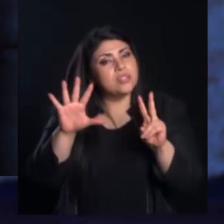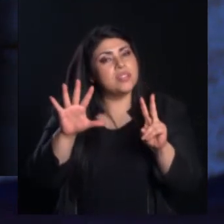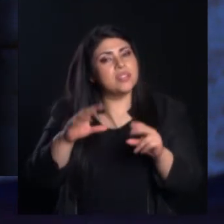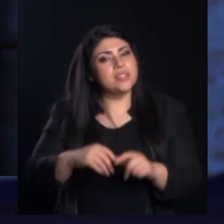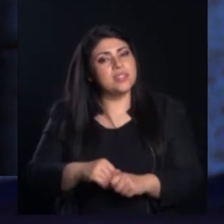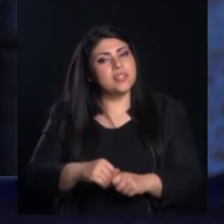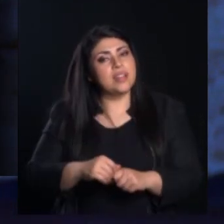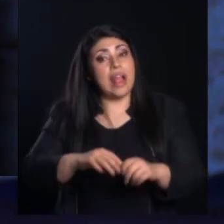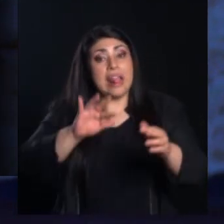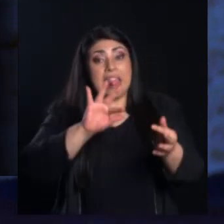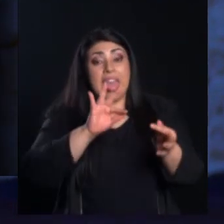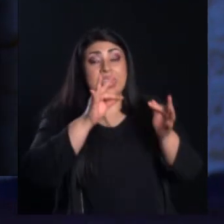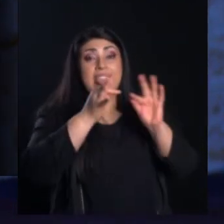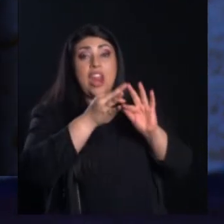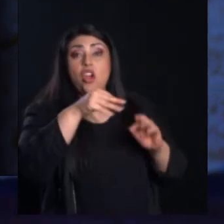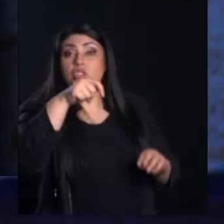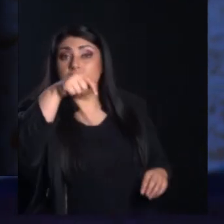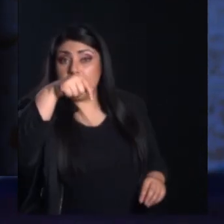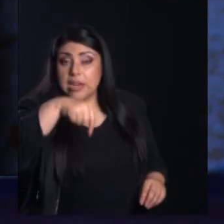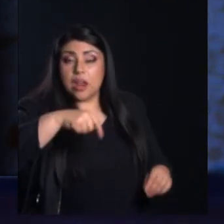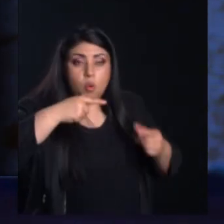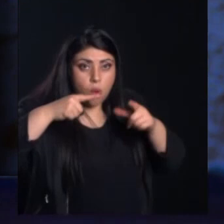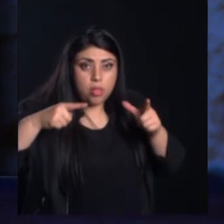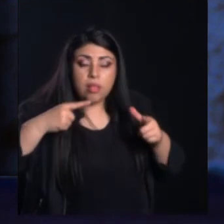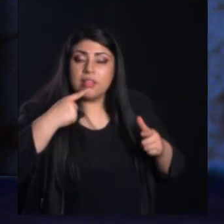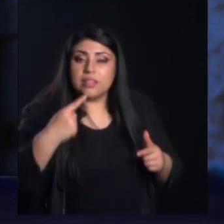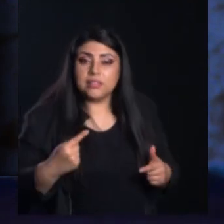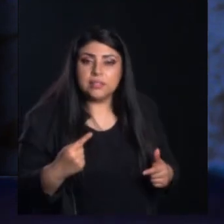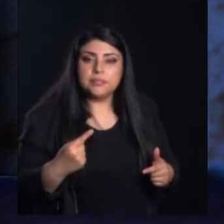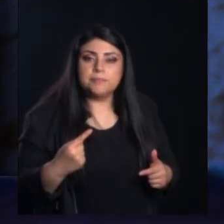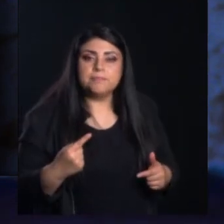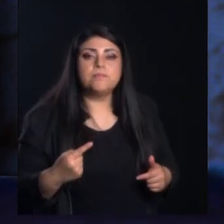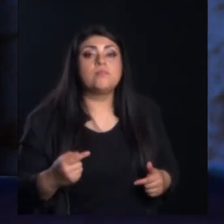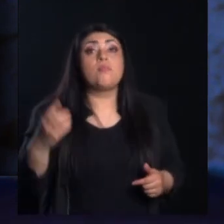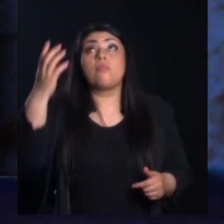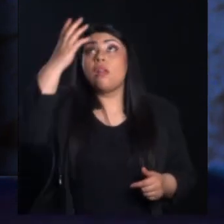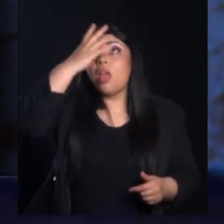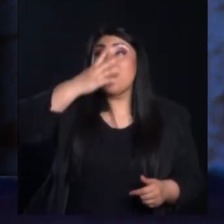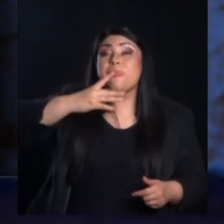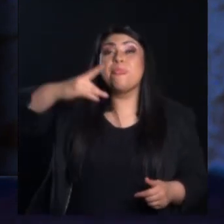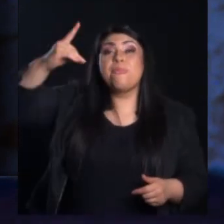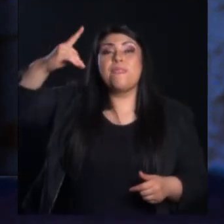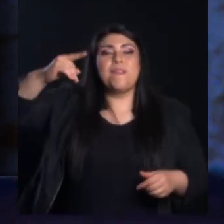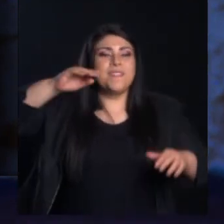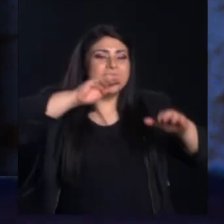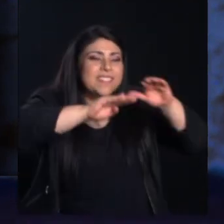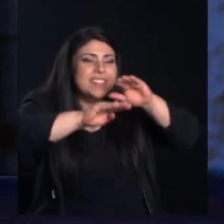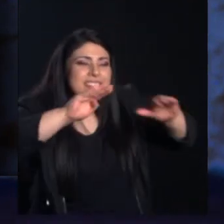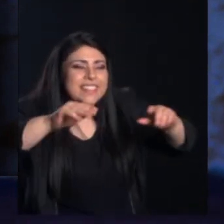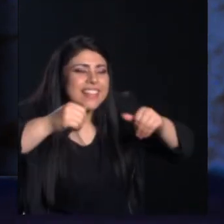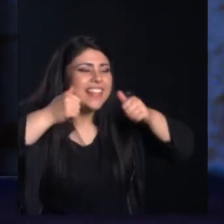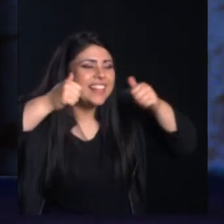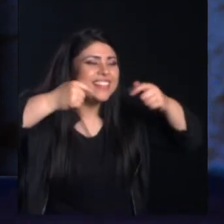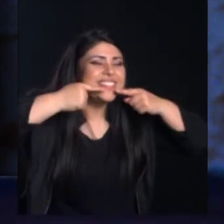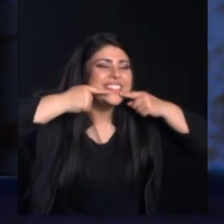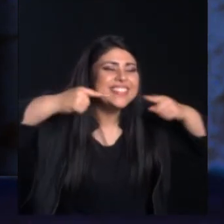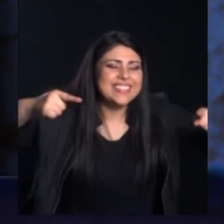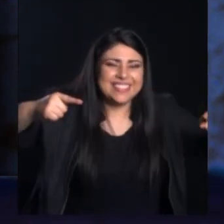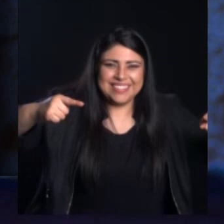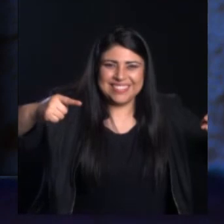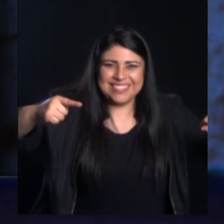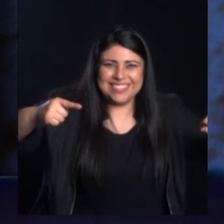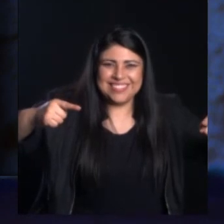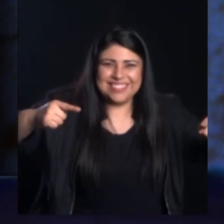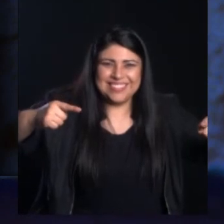en la traducción lenguaje actual dice si cuando dios nos dio la buena noticia puso por así